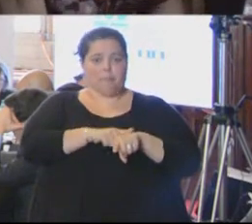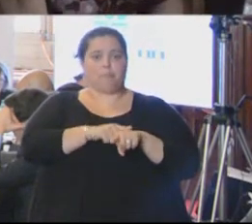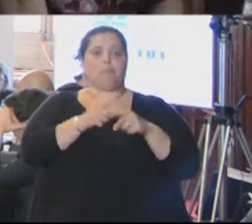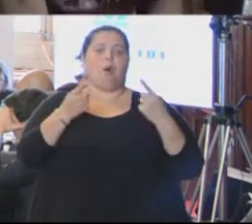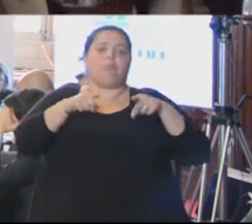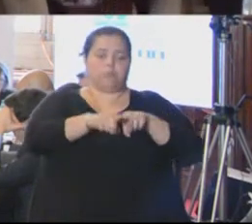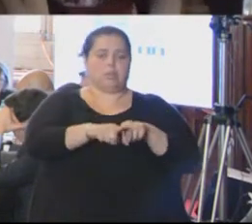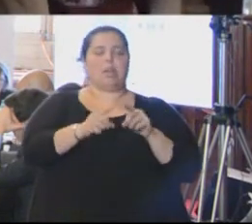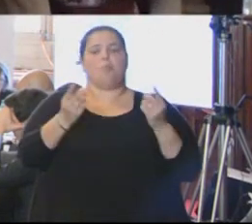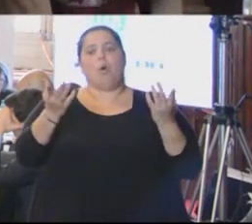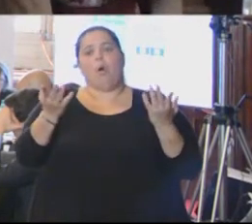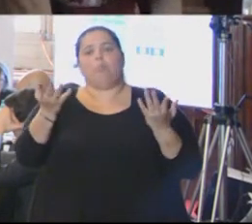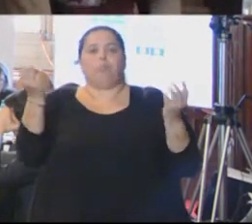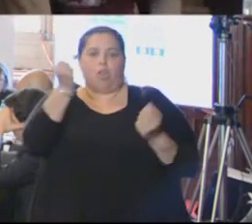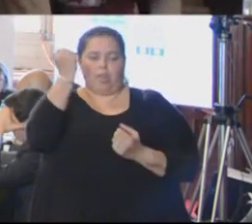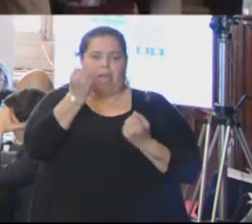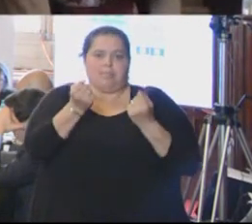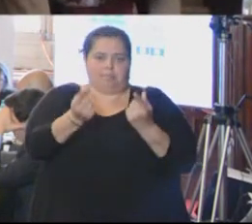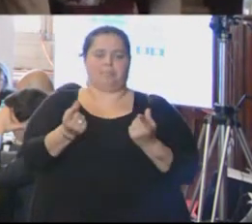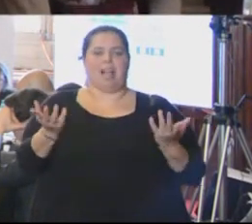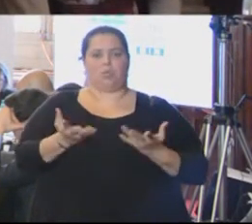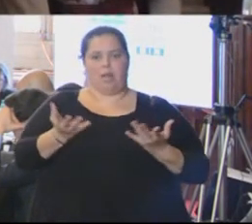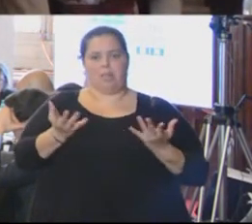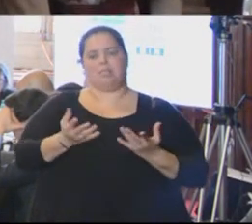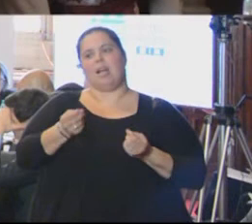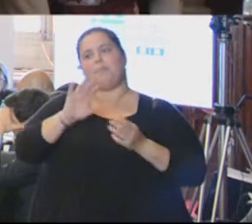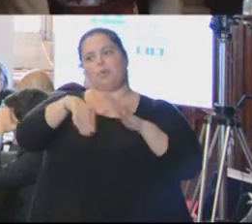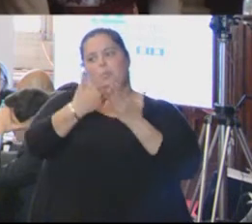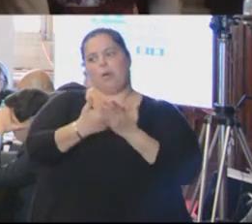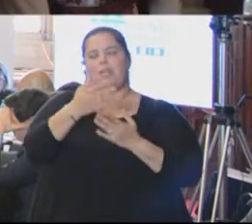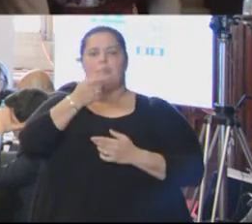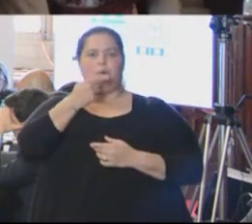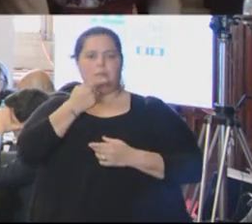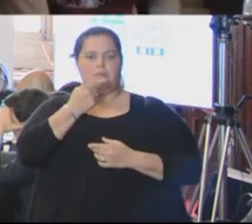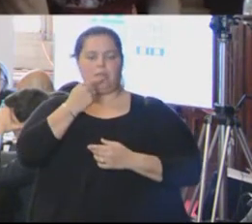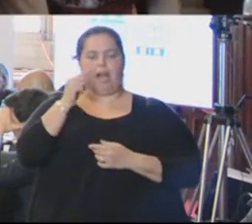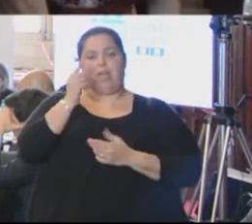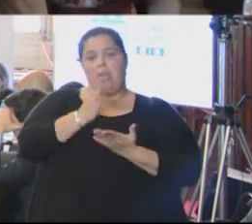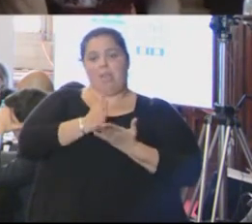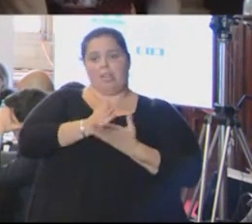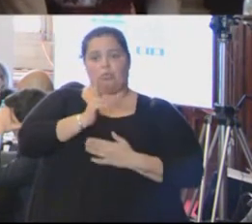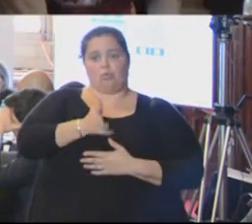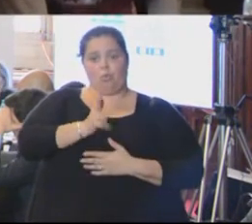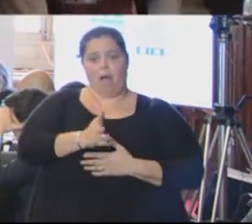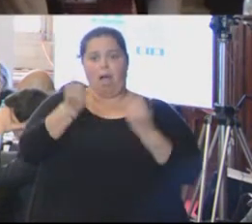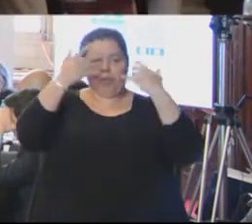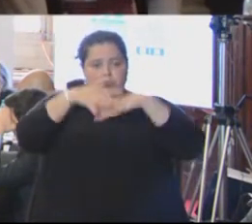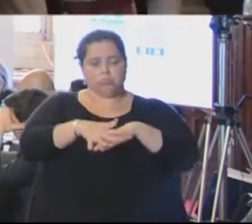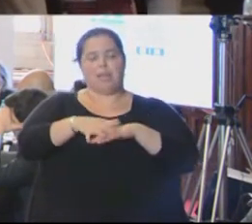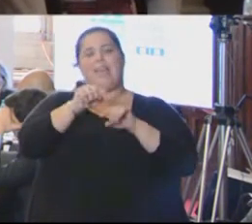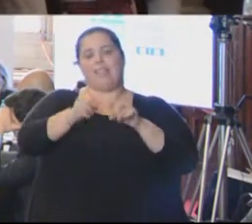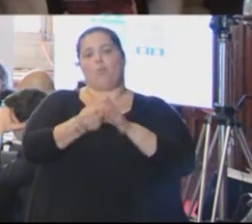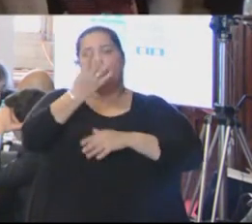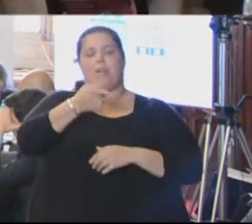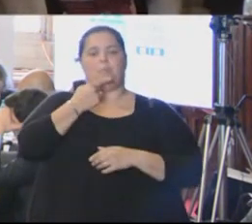se actualiza la Política Integral de Derechos Humanos y Derecho Internacional Humanitario. Esta nueva política fue